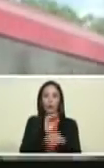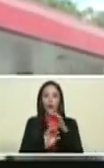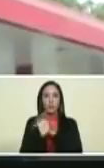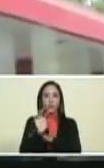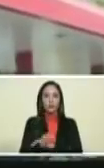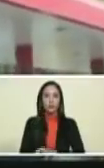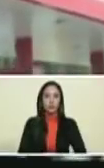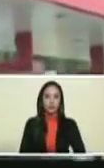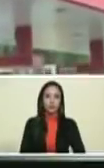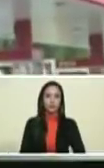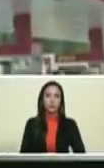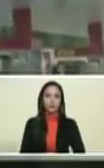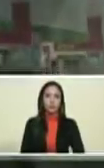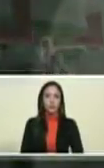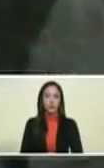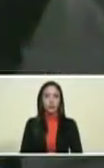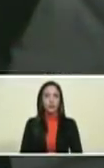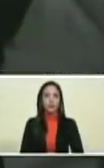patria.